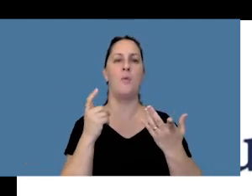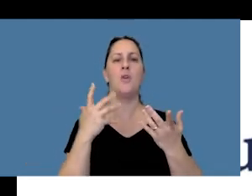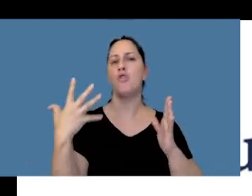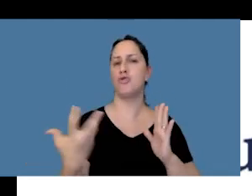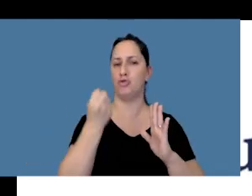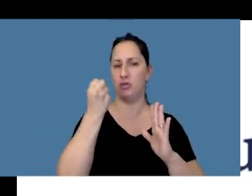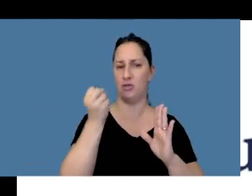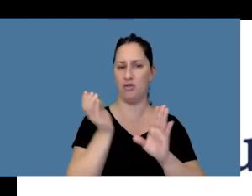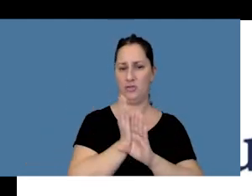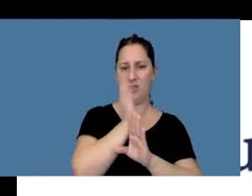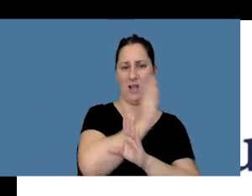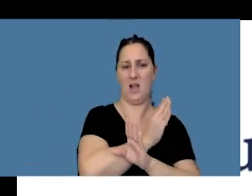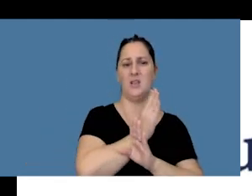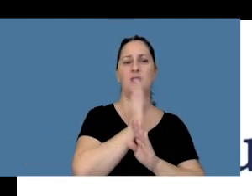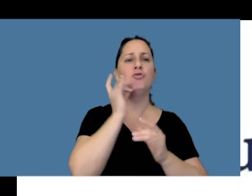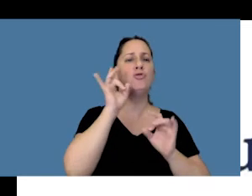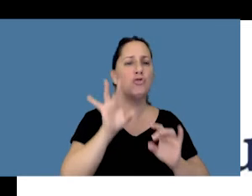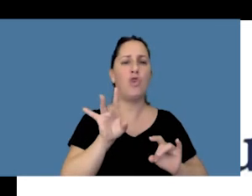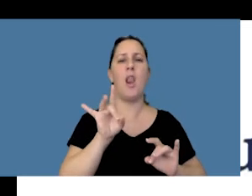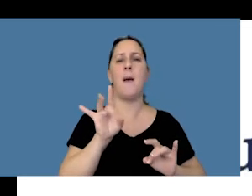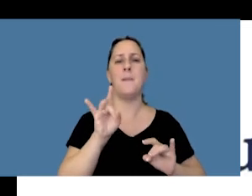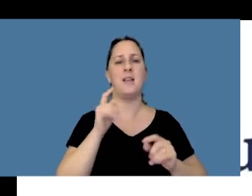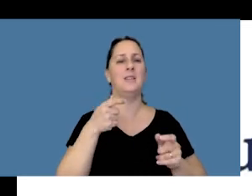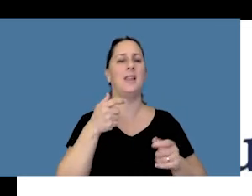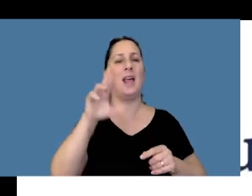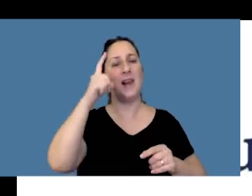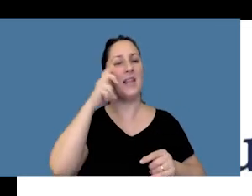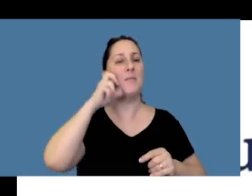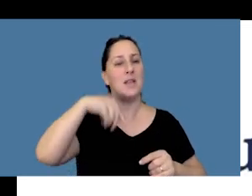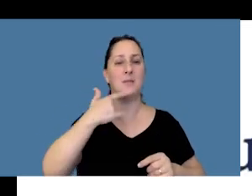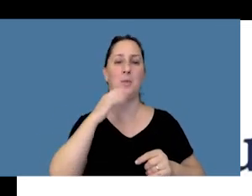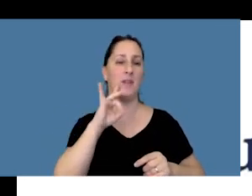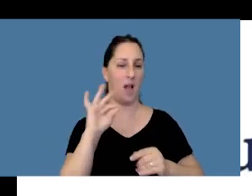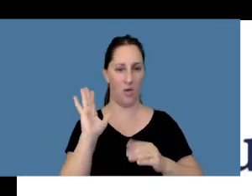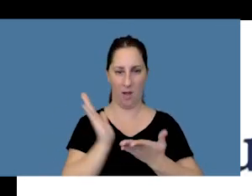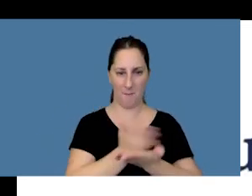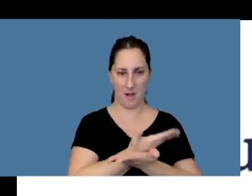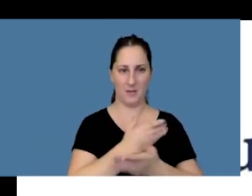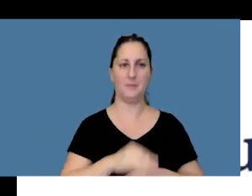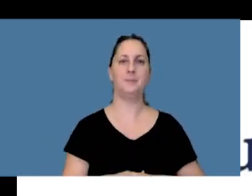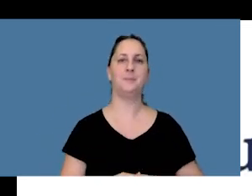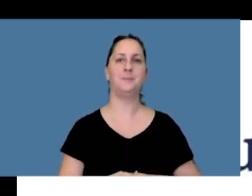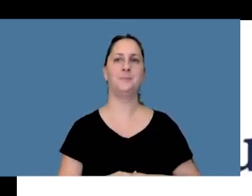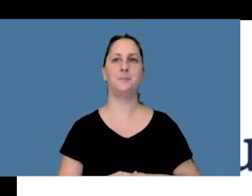si tuvo exclusivamente ingresos, digamos, por el régimen simplificado. Luego tenemos,